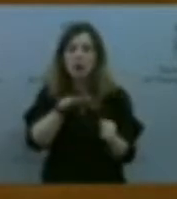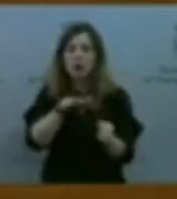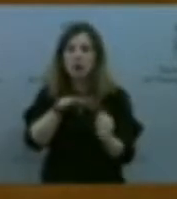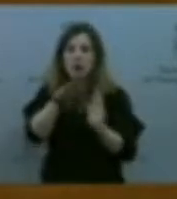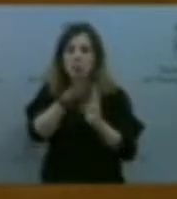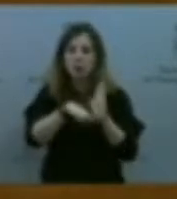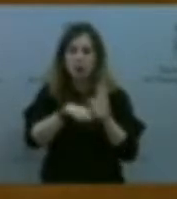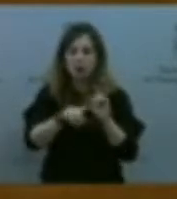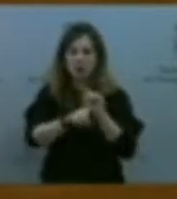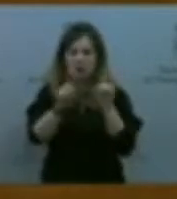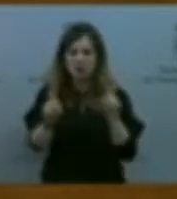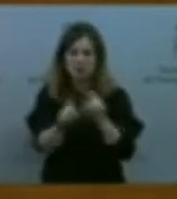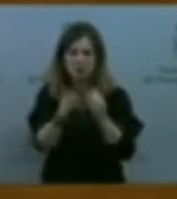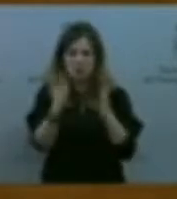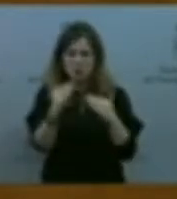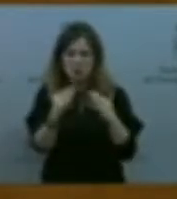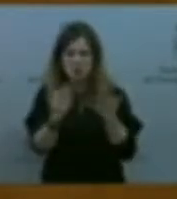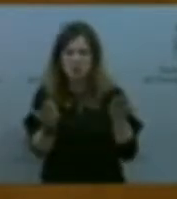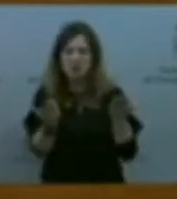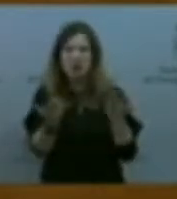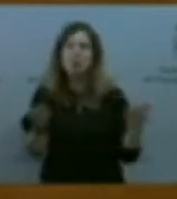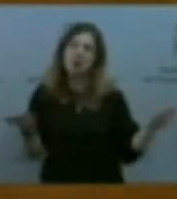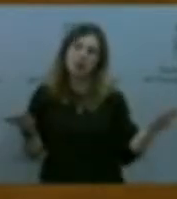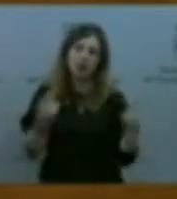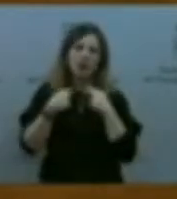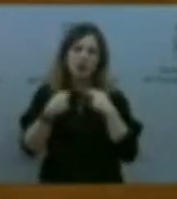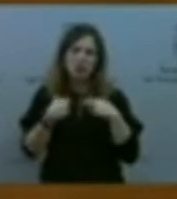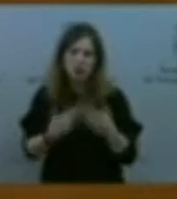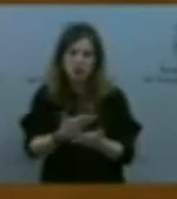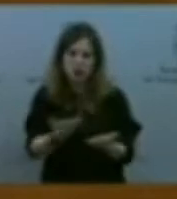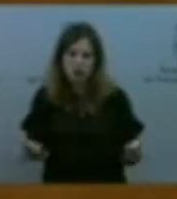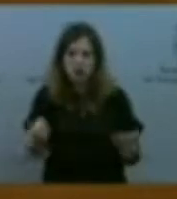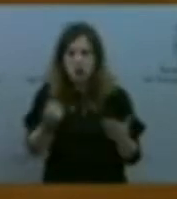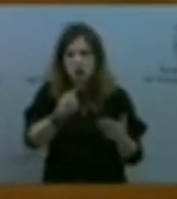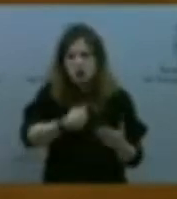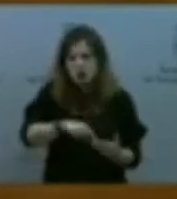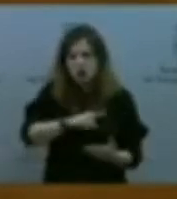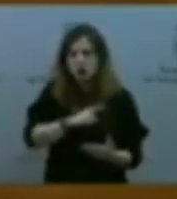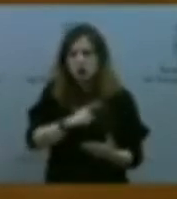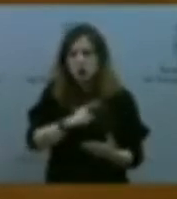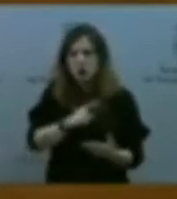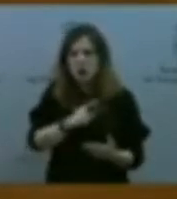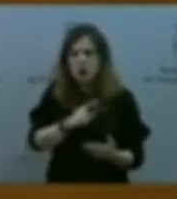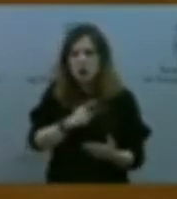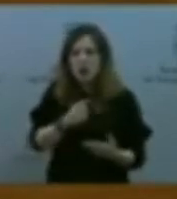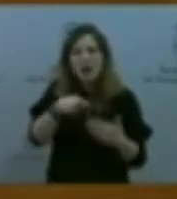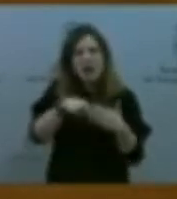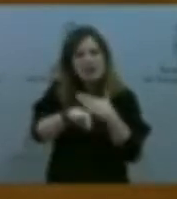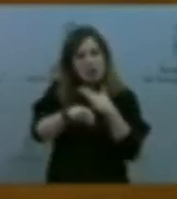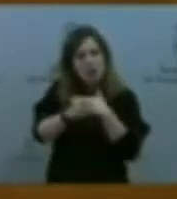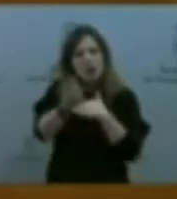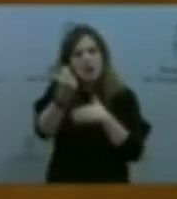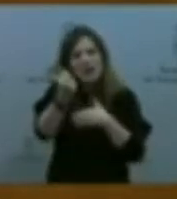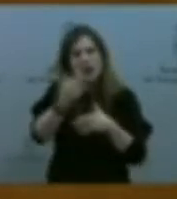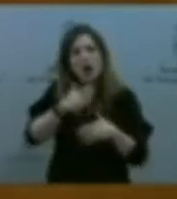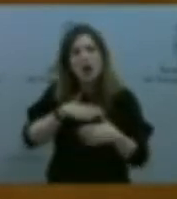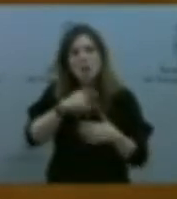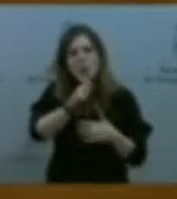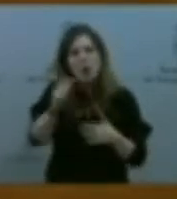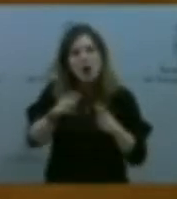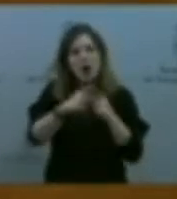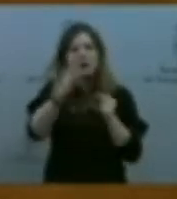señorías, estamos administrando el dinero de los asturianos y debemos hacerlo con rigor y con eficiencia. Y lo